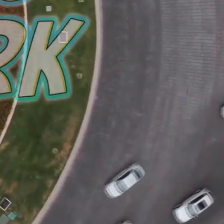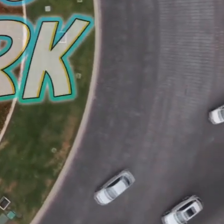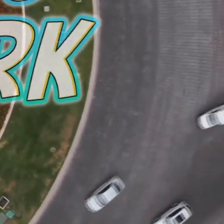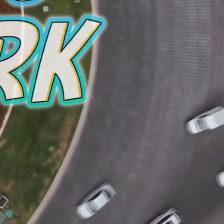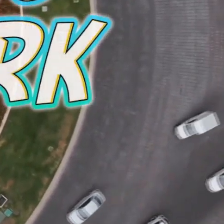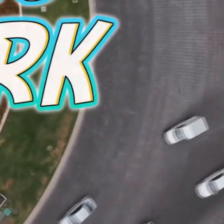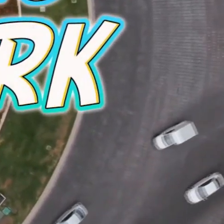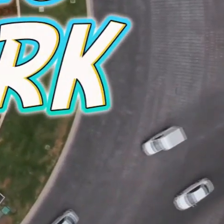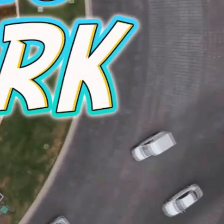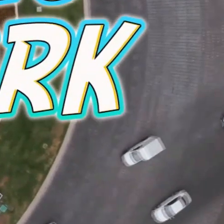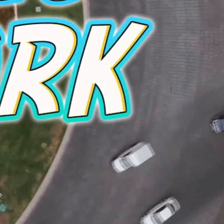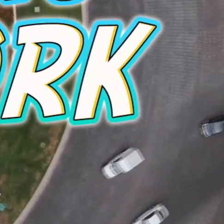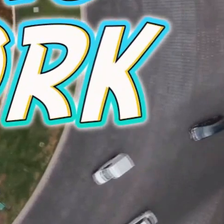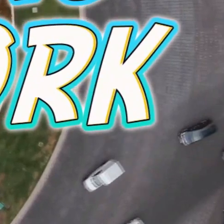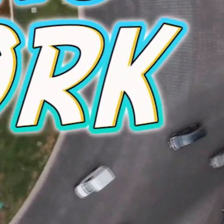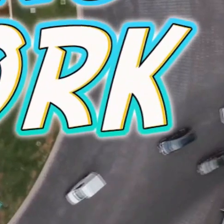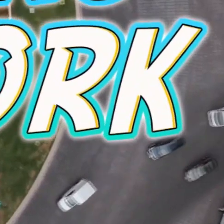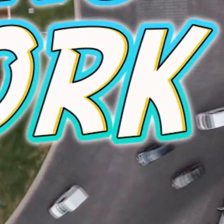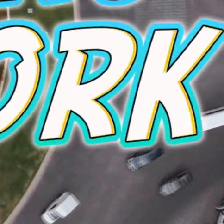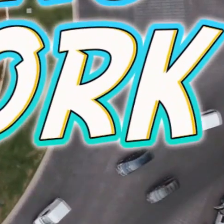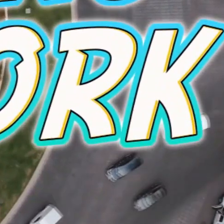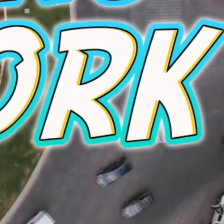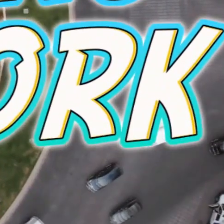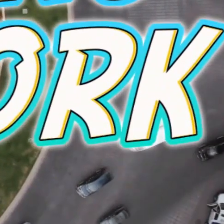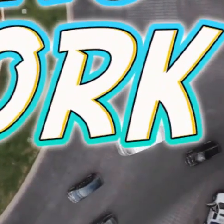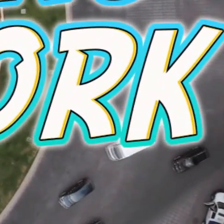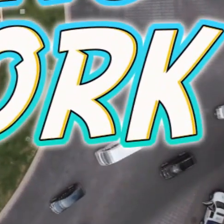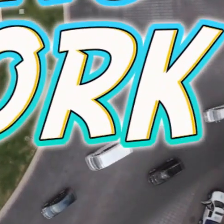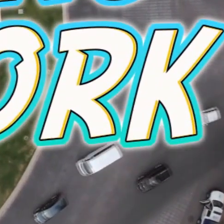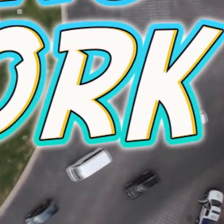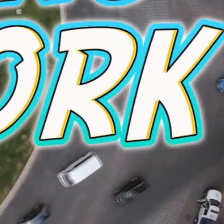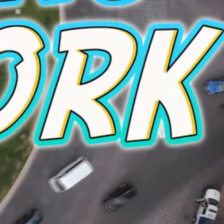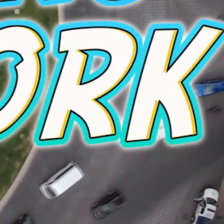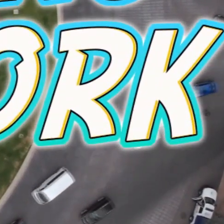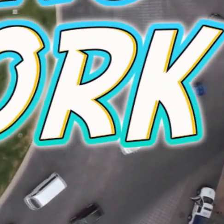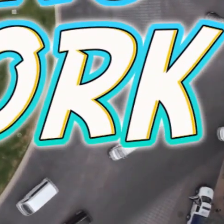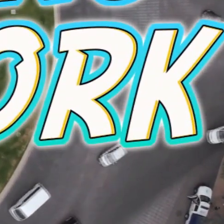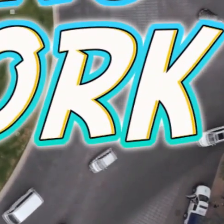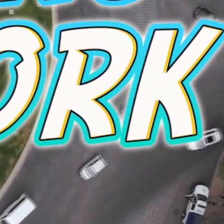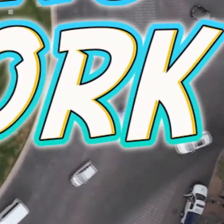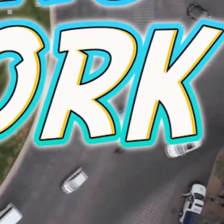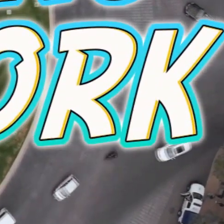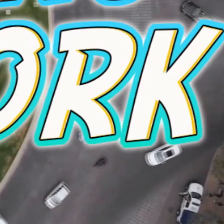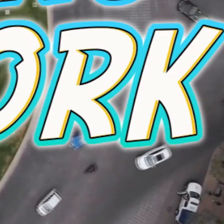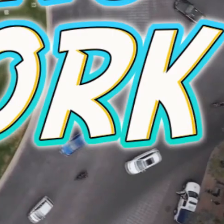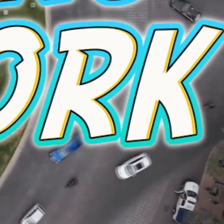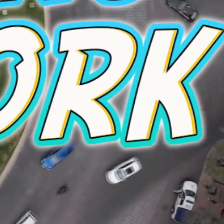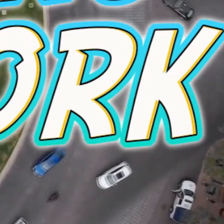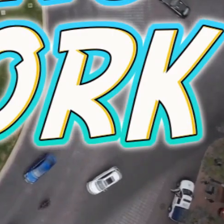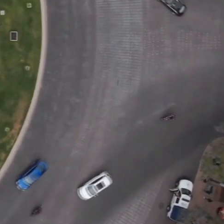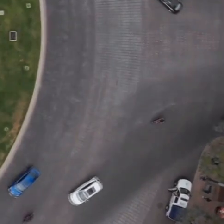Esto es El Lavadero Network, porque la política sucia se lava en casa.